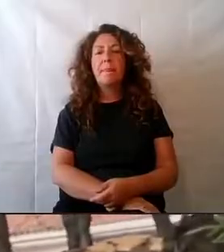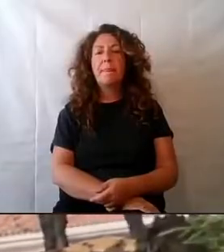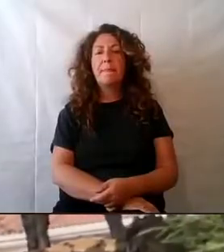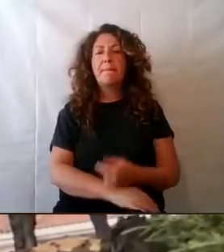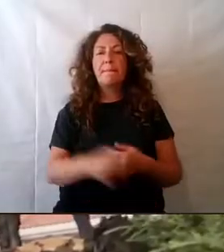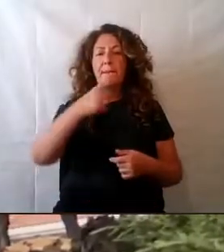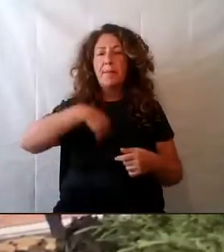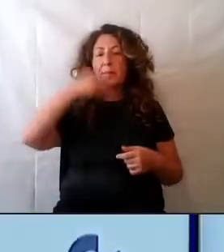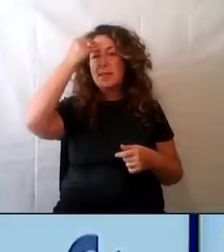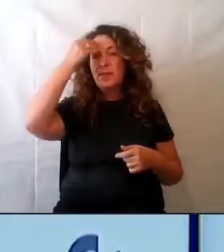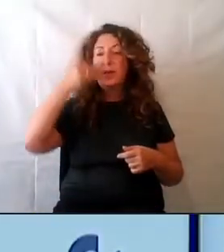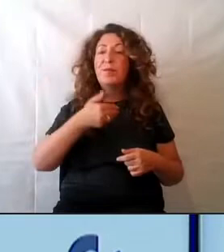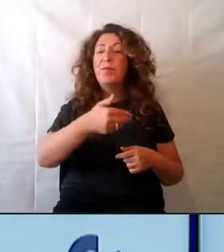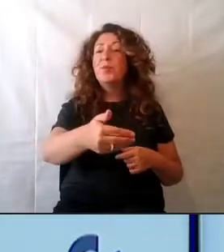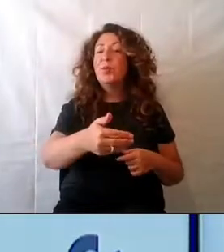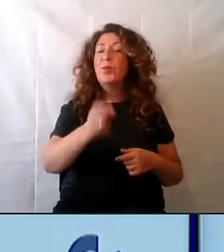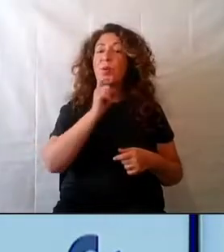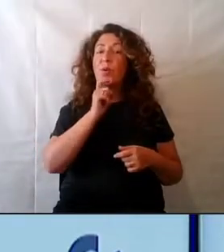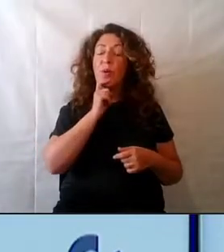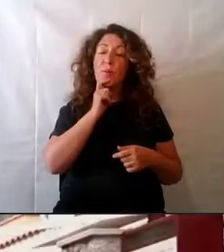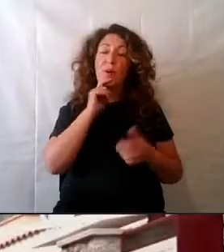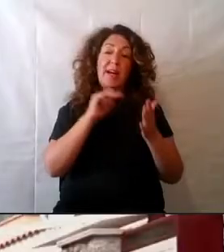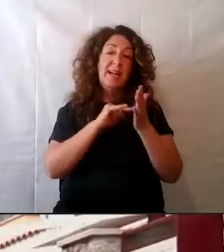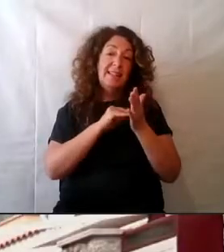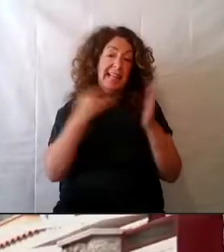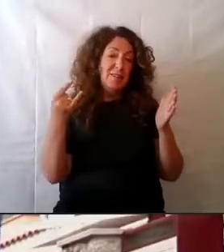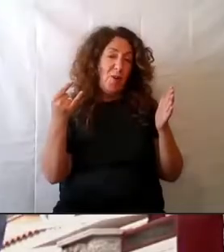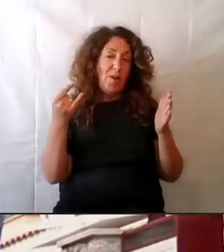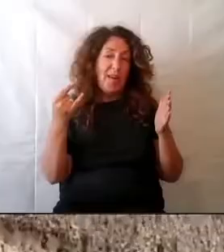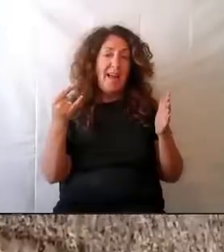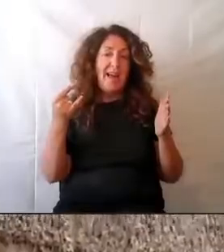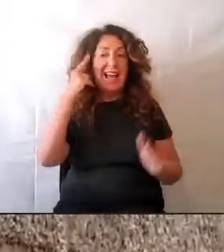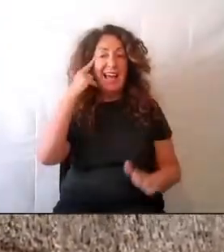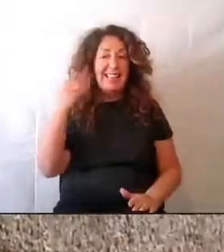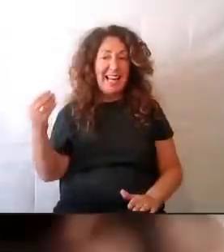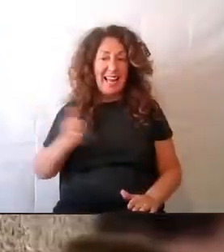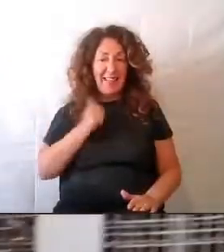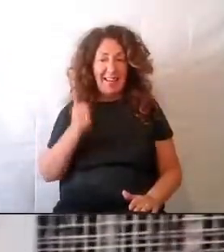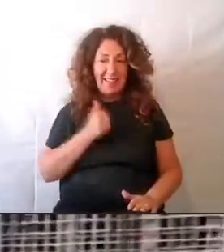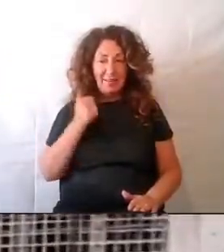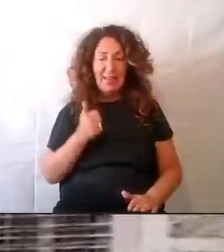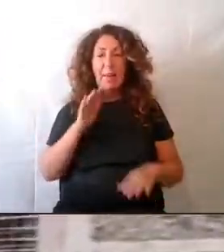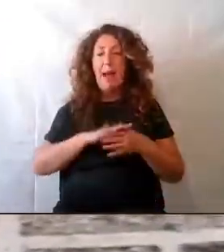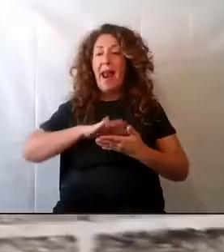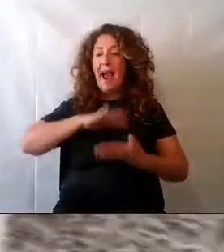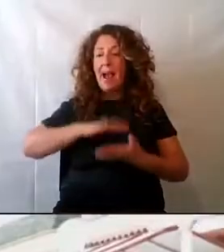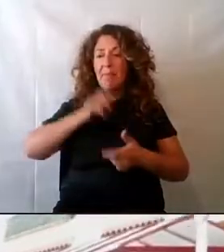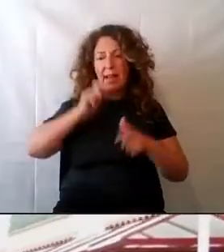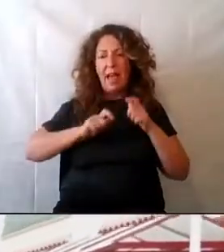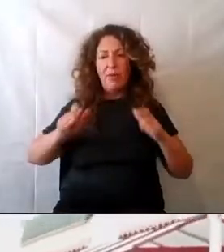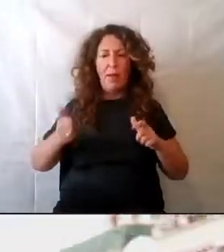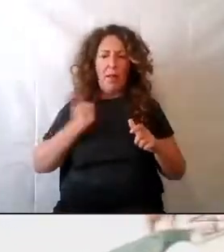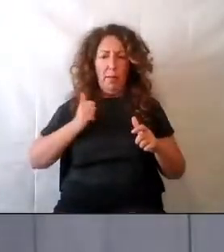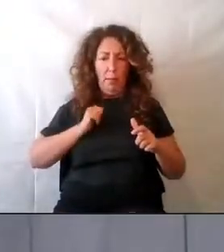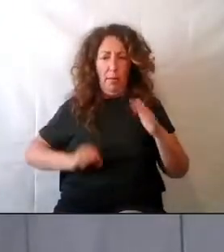pasa por la aplicación de tecnologías de inteligencia artificial para amplificar y potenciar las capacidades humanas yo creo que nos quedan